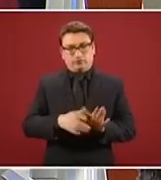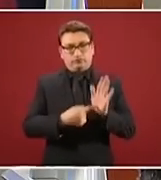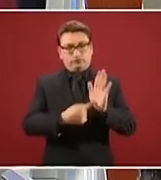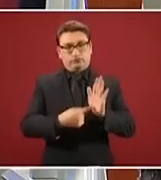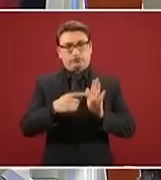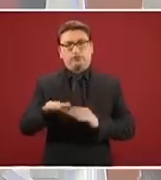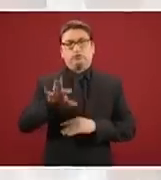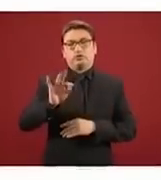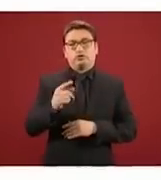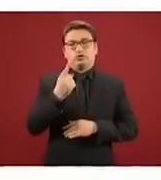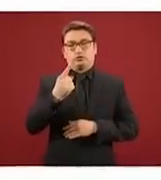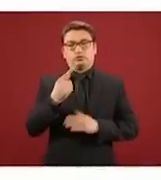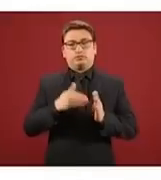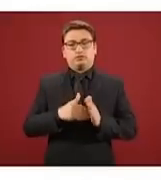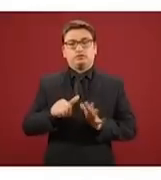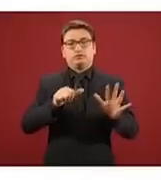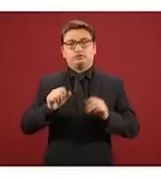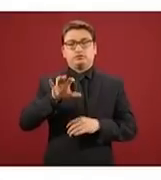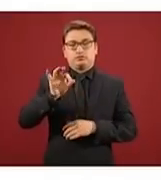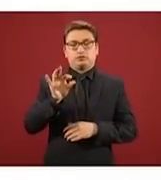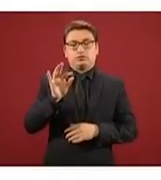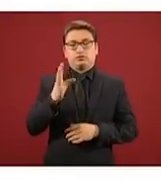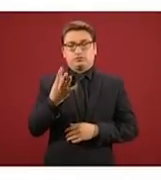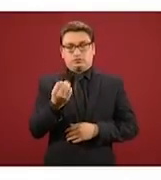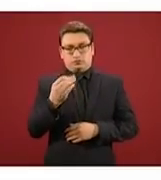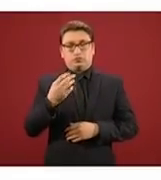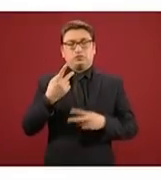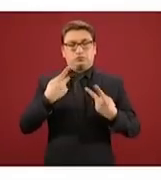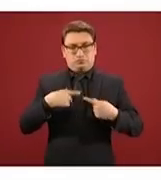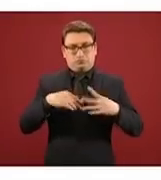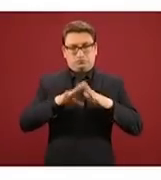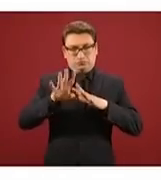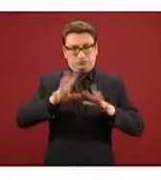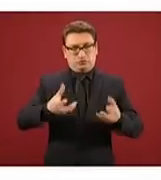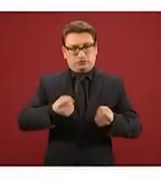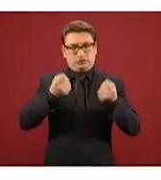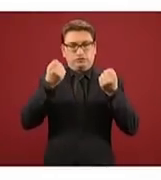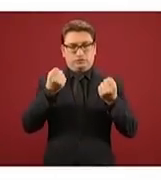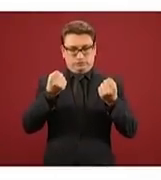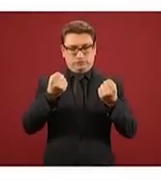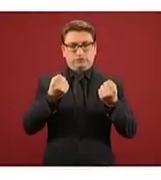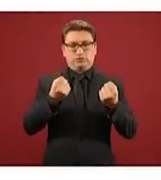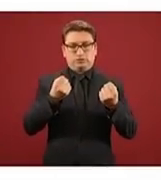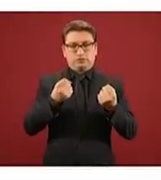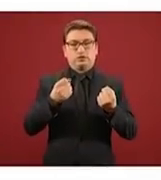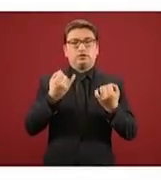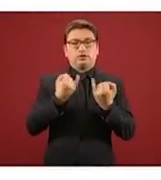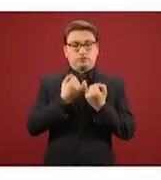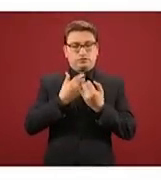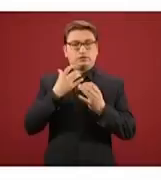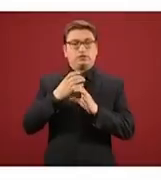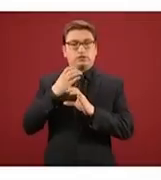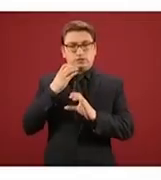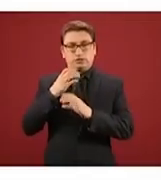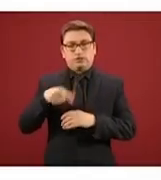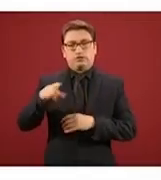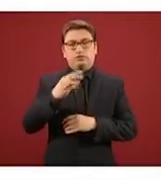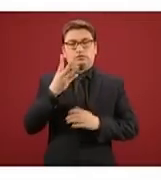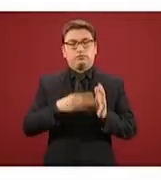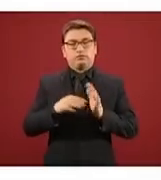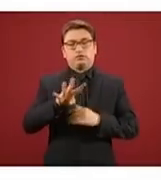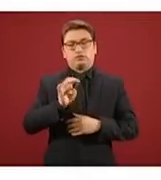41 mil 649 migrantes fueron rescatados en ómnibus es autobuses 3 mil